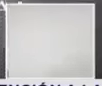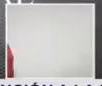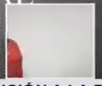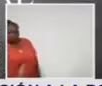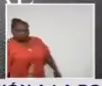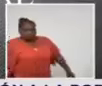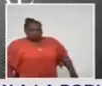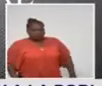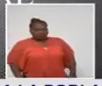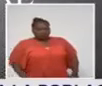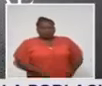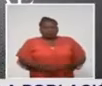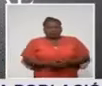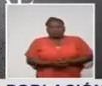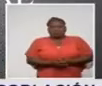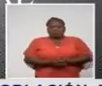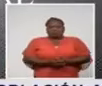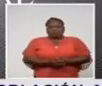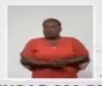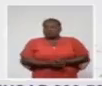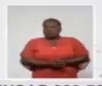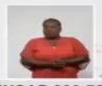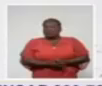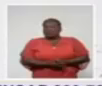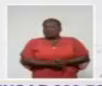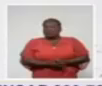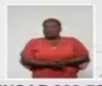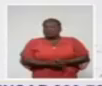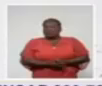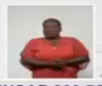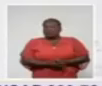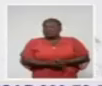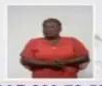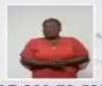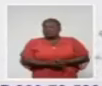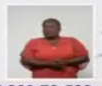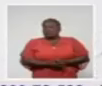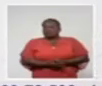La línea confidencial antidrogas amplía su servicio.